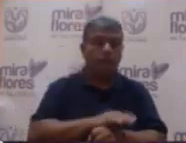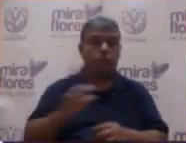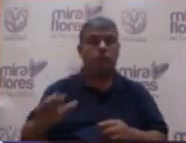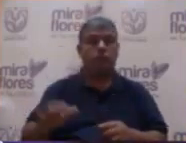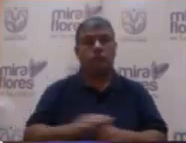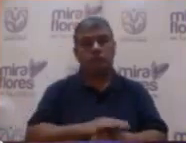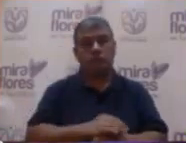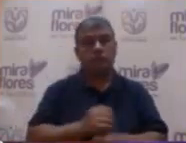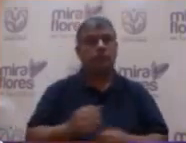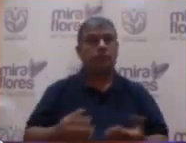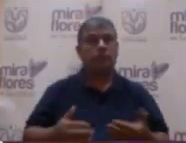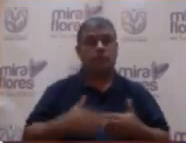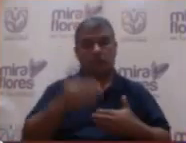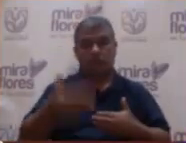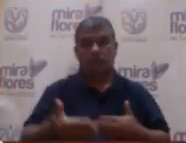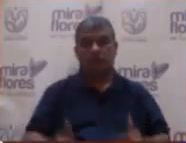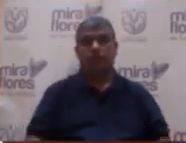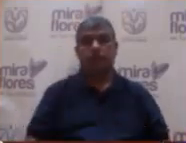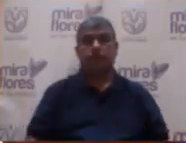gracias. Siguiente punto, por favor.